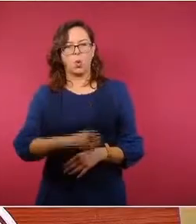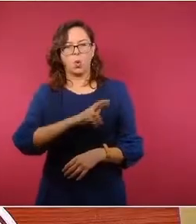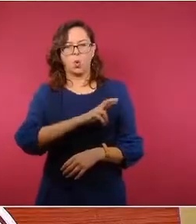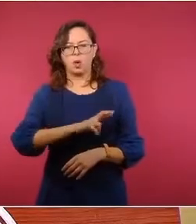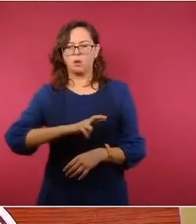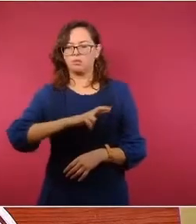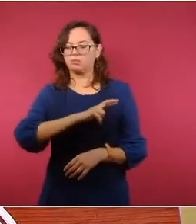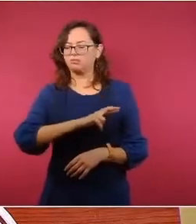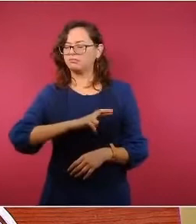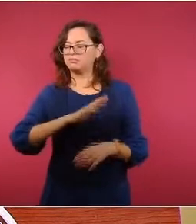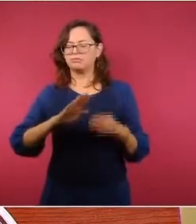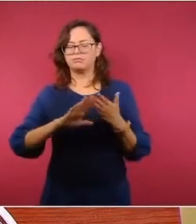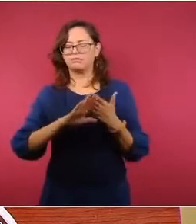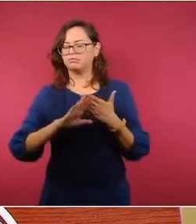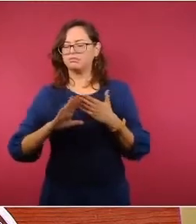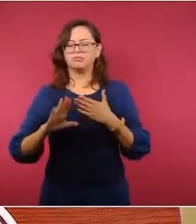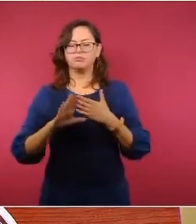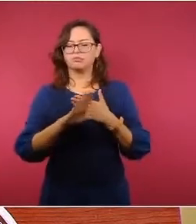un México